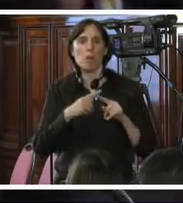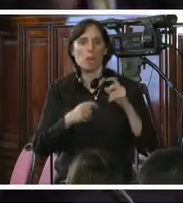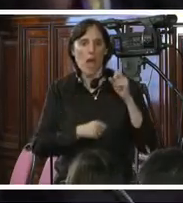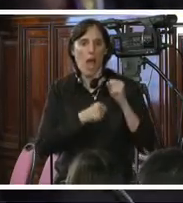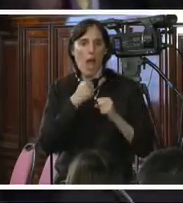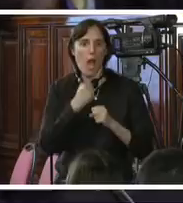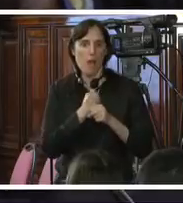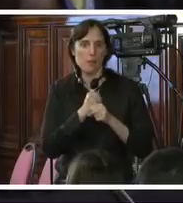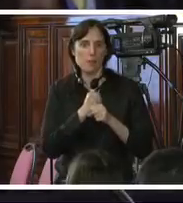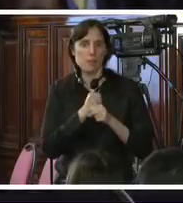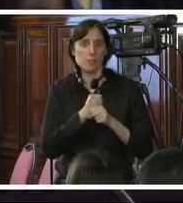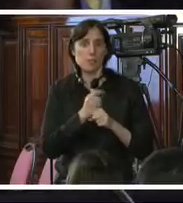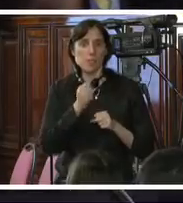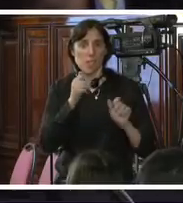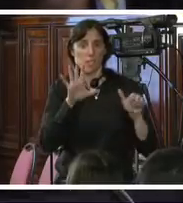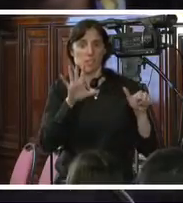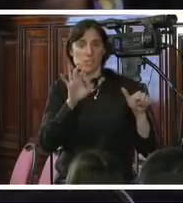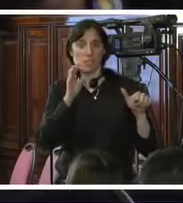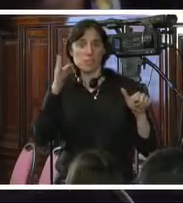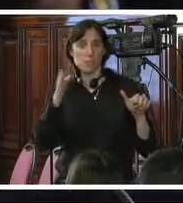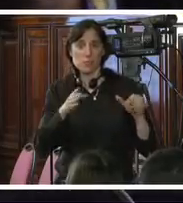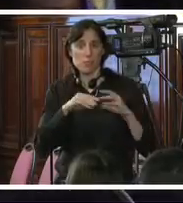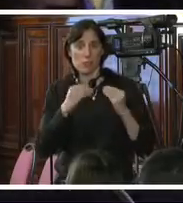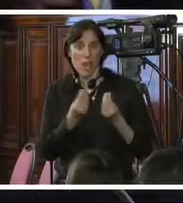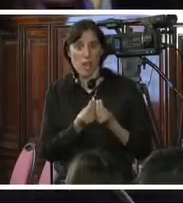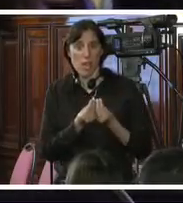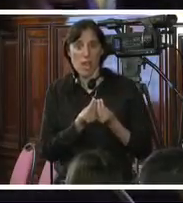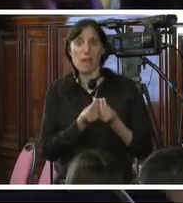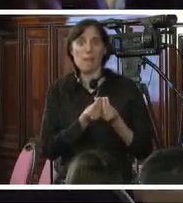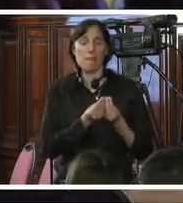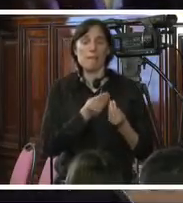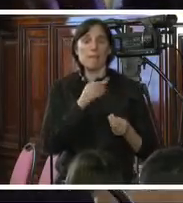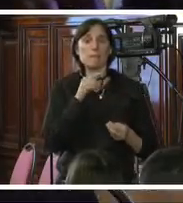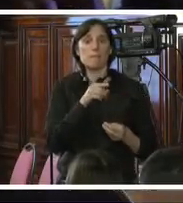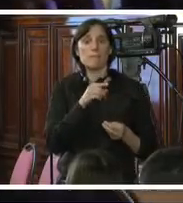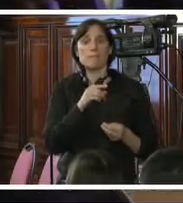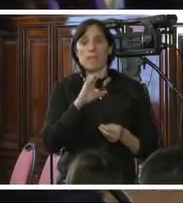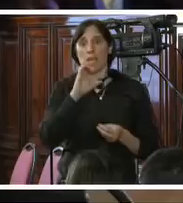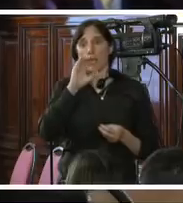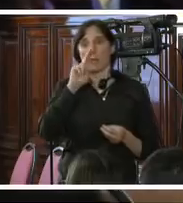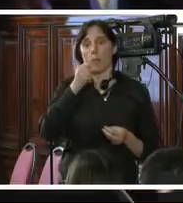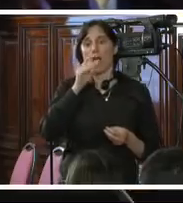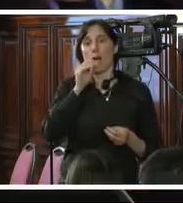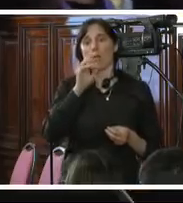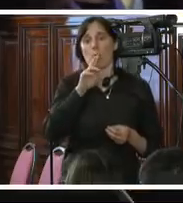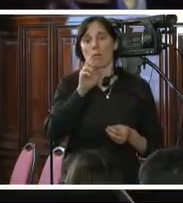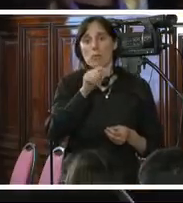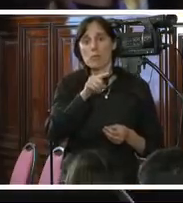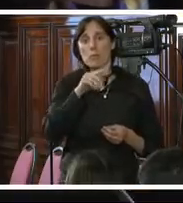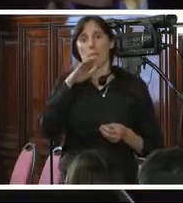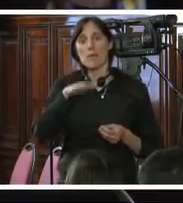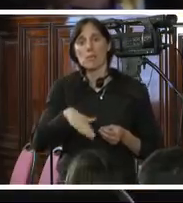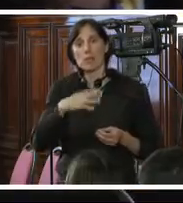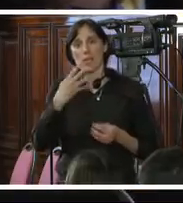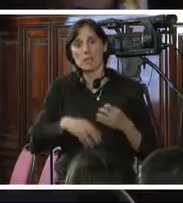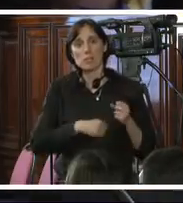representa casi el 60% del total de embarazos en la región. En Ecuador, en la última década, el embarazo en menores de 14